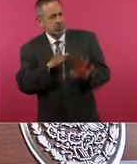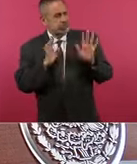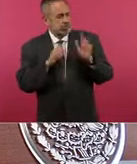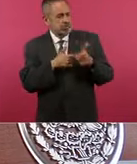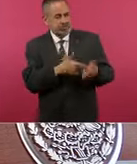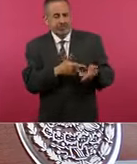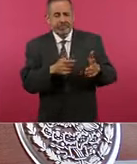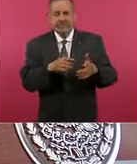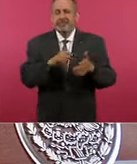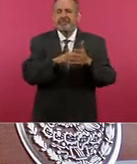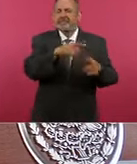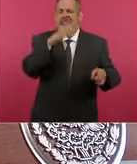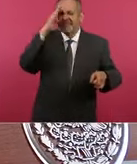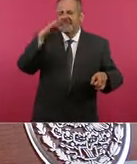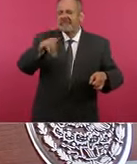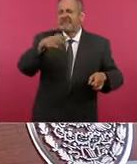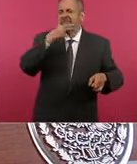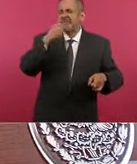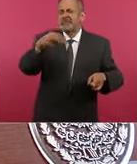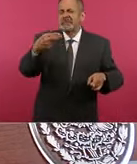Ese señor